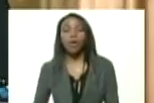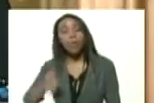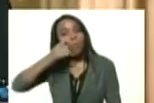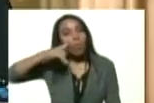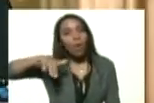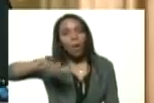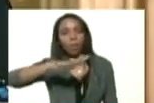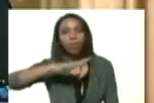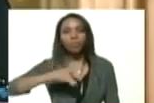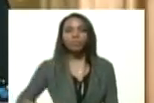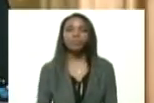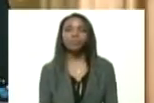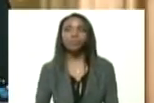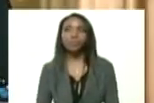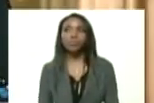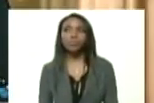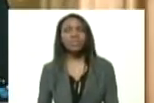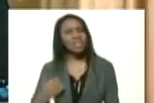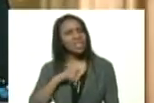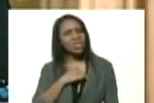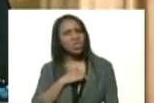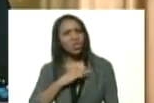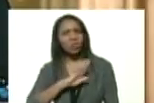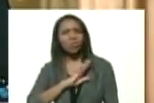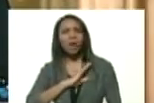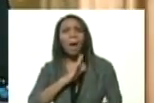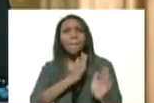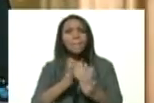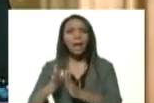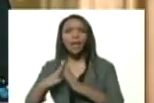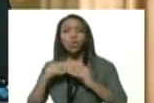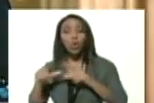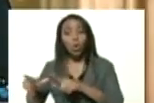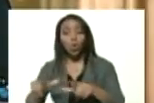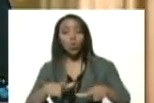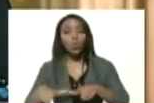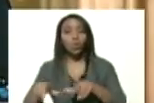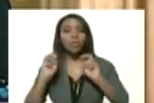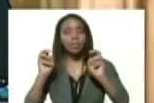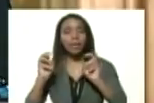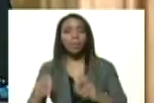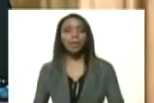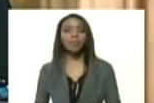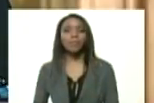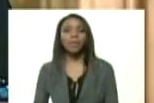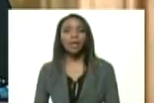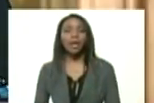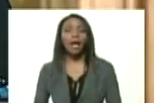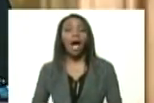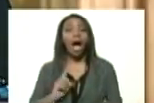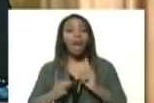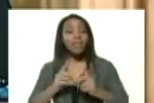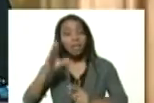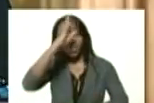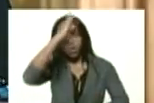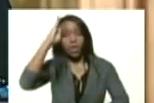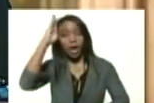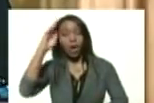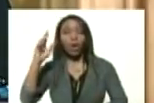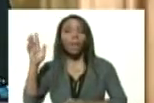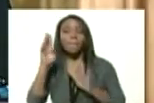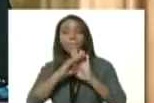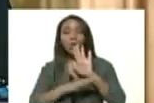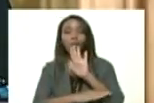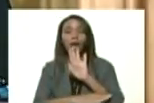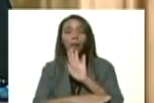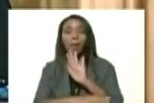pueblo y nosotros tenemos planes para todos los escenarios a veces a diosdado en el programa de los miércoles el